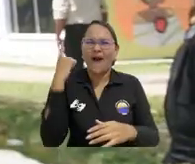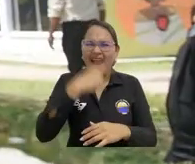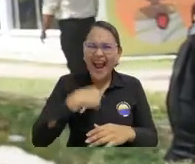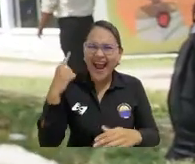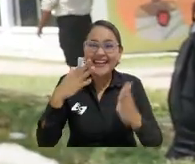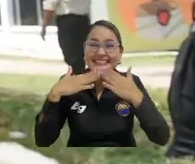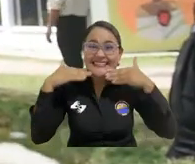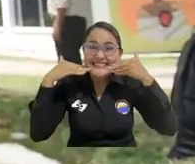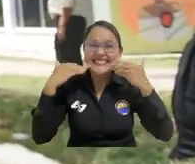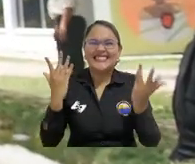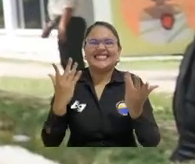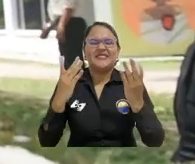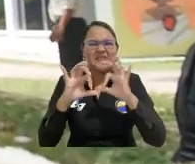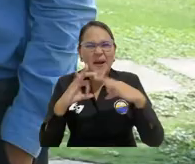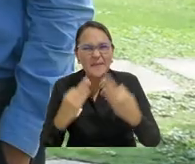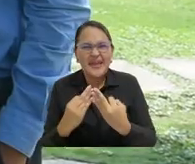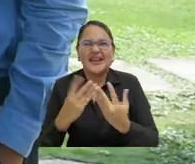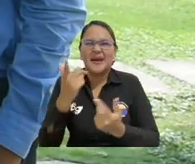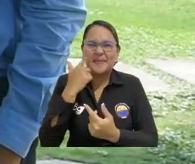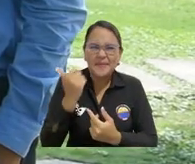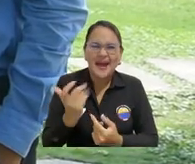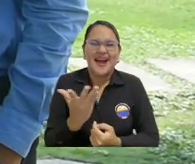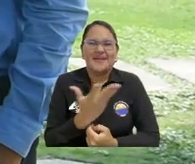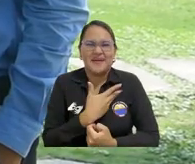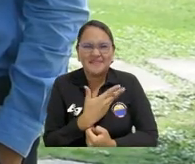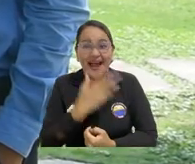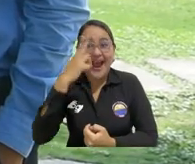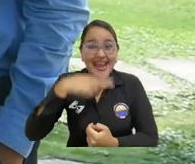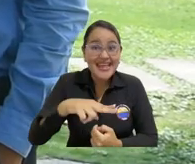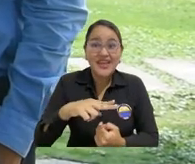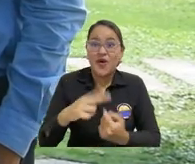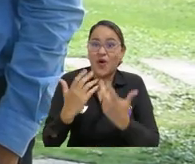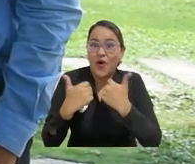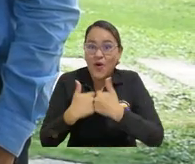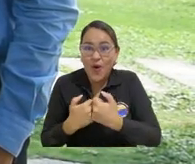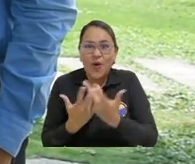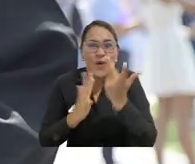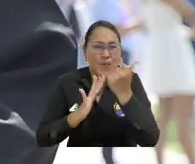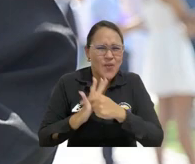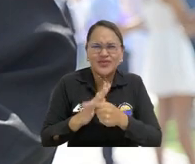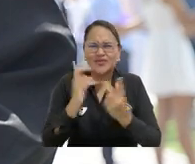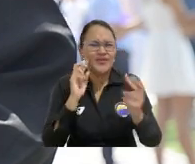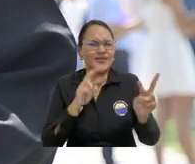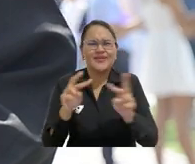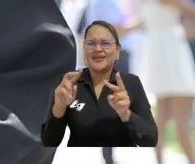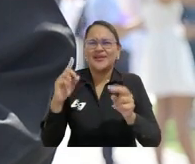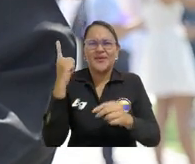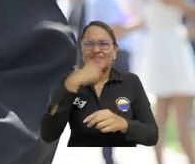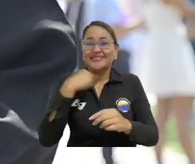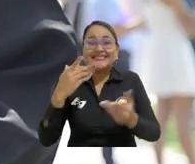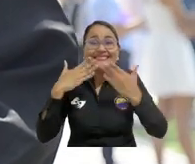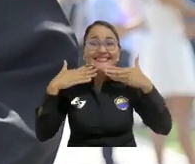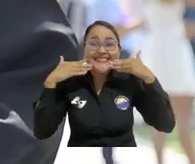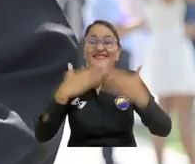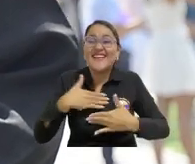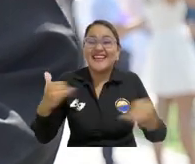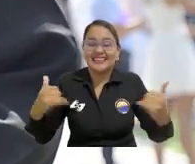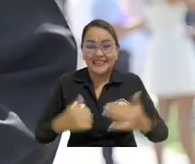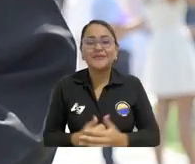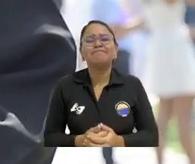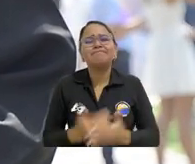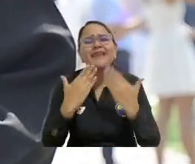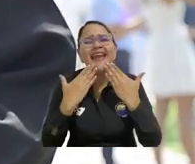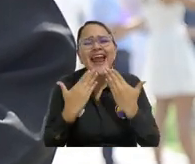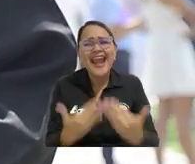reflejaron en los rostros de padres, hijos, hermanos, abuelos y parejas. Muchas gracias a Dios, a todos los entes de